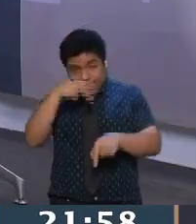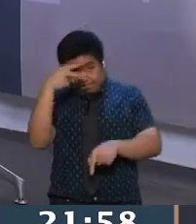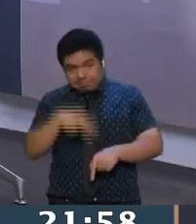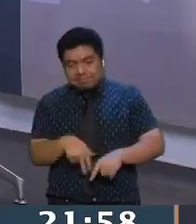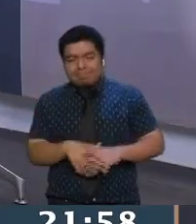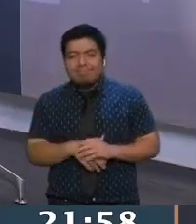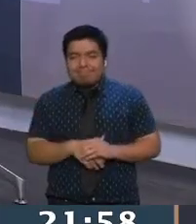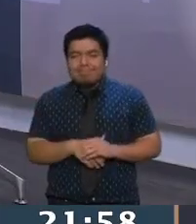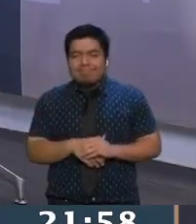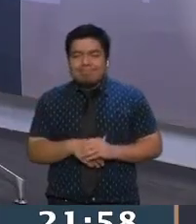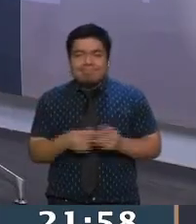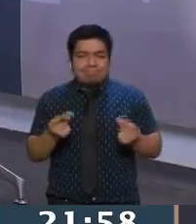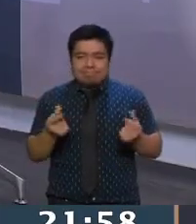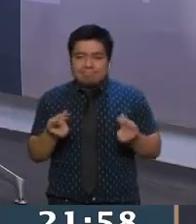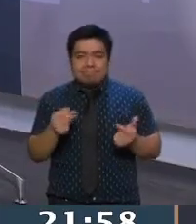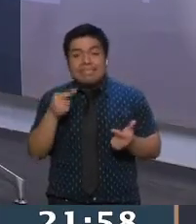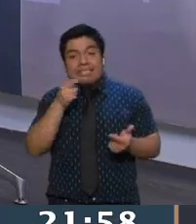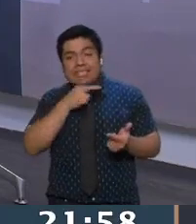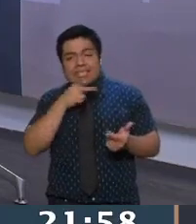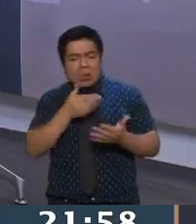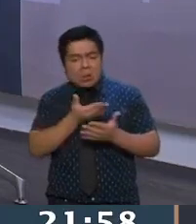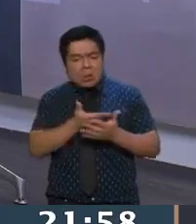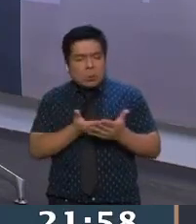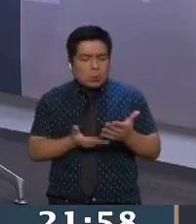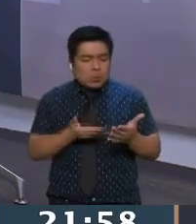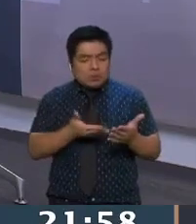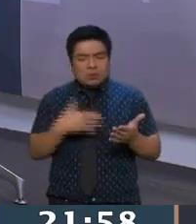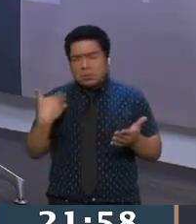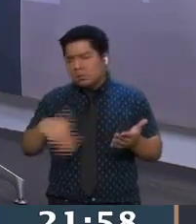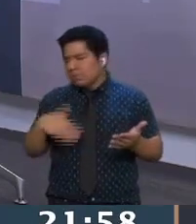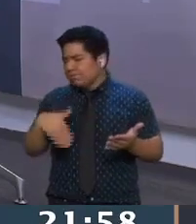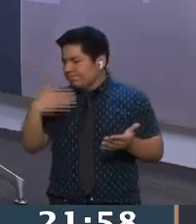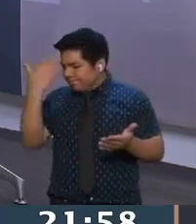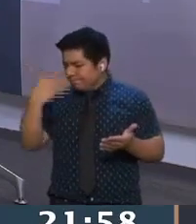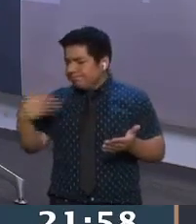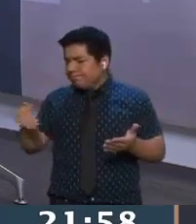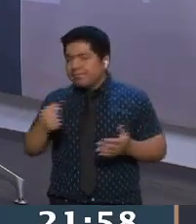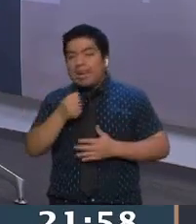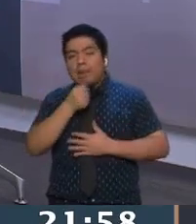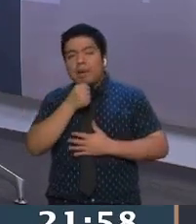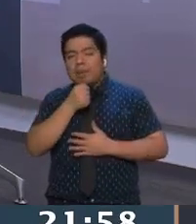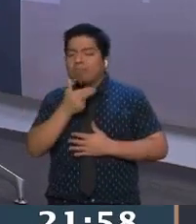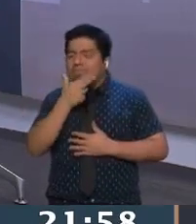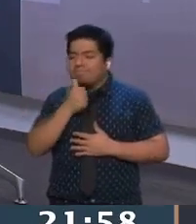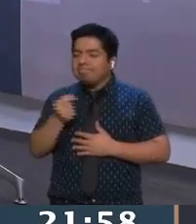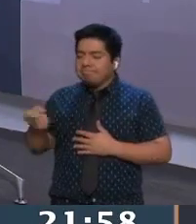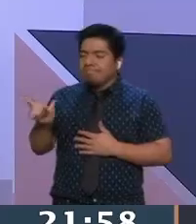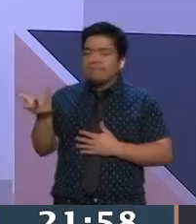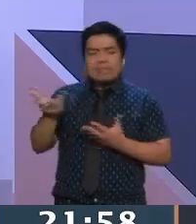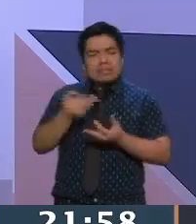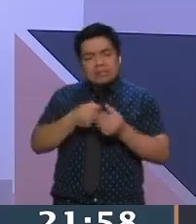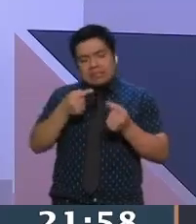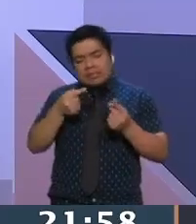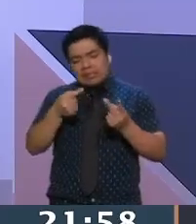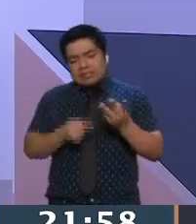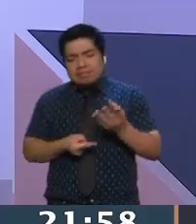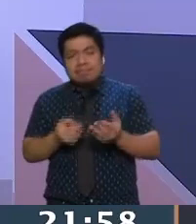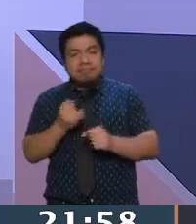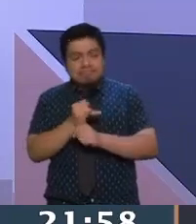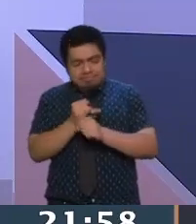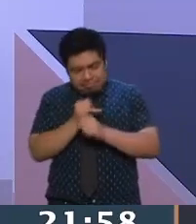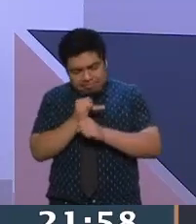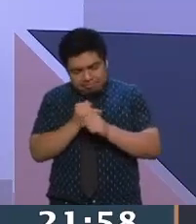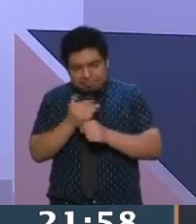país. Y la agilidad con que está escrito y el talento de un periodista, pues que tiene todos los elementos y de un gran